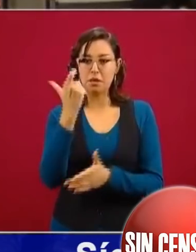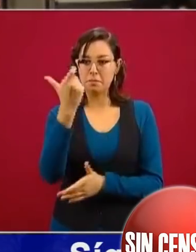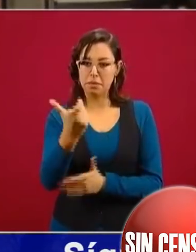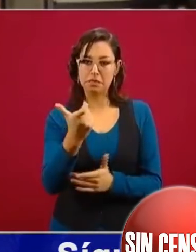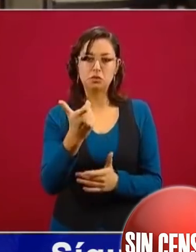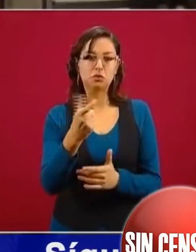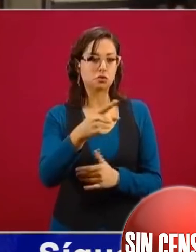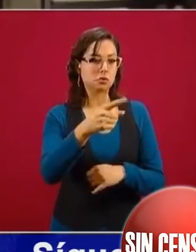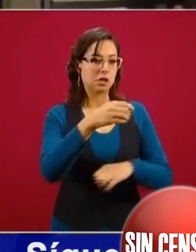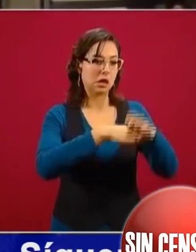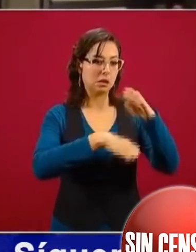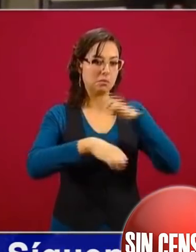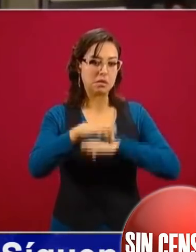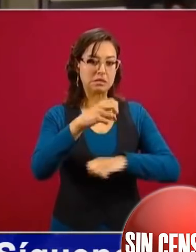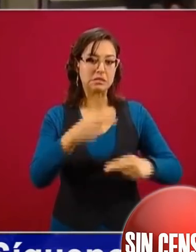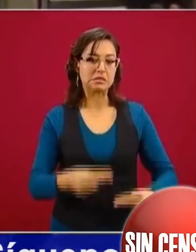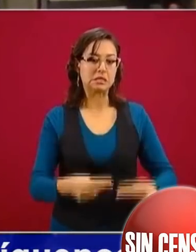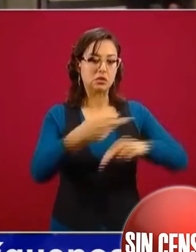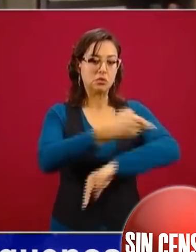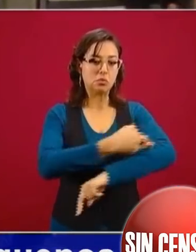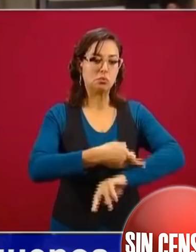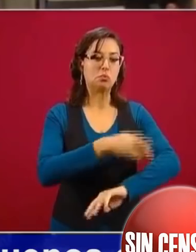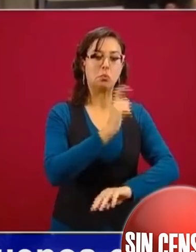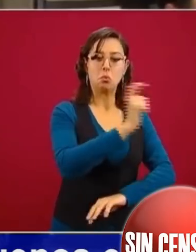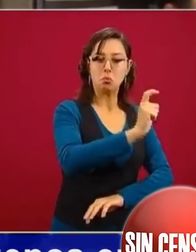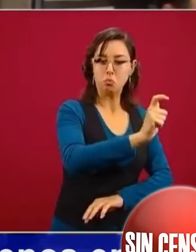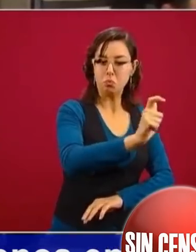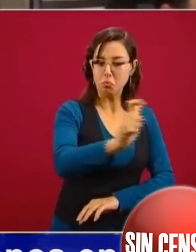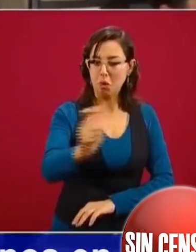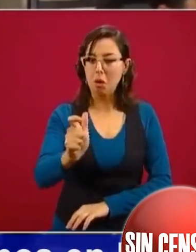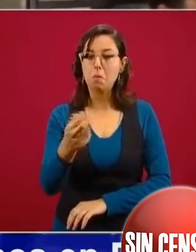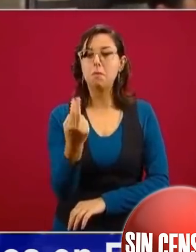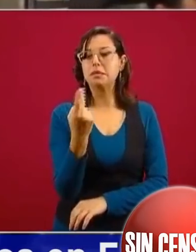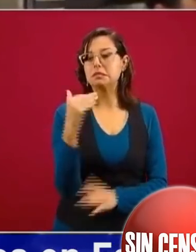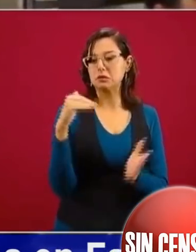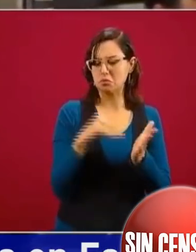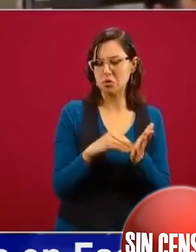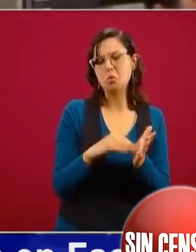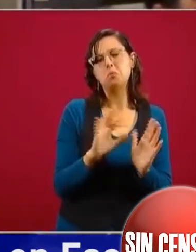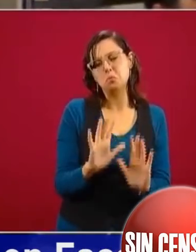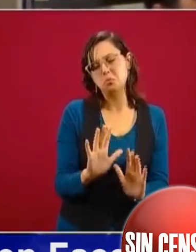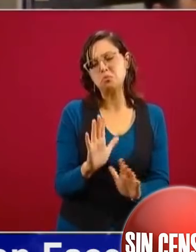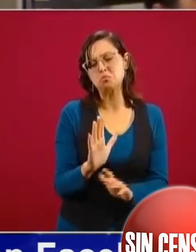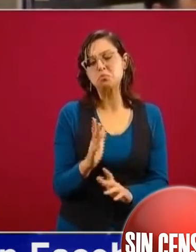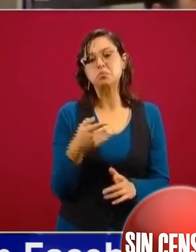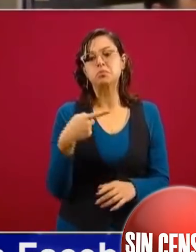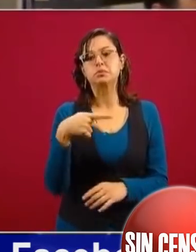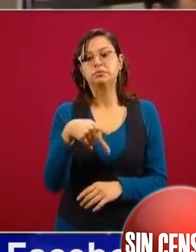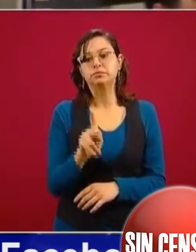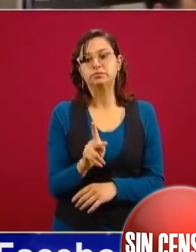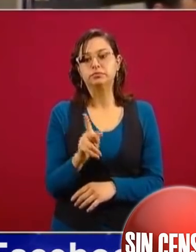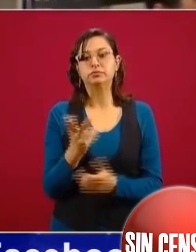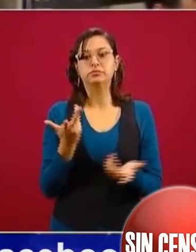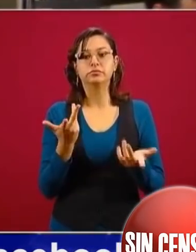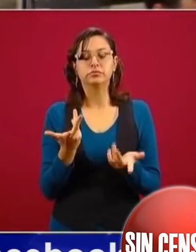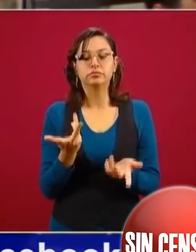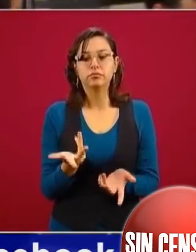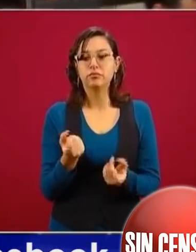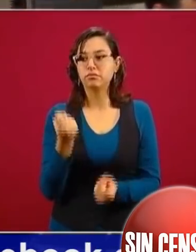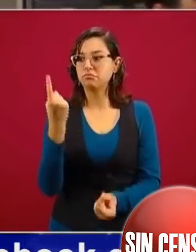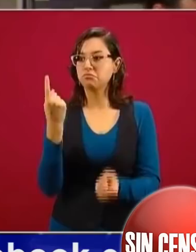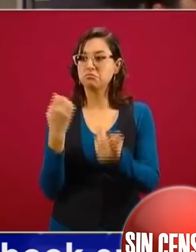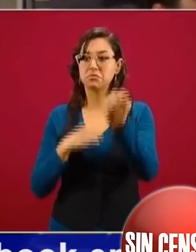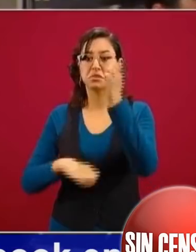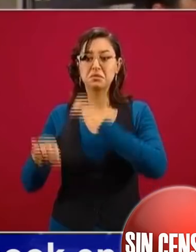los negocios familiares, si bien van a funcionar, pero hay para los micros y medianos empresarios que dicen que